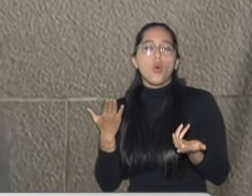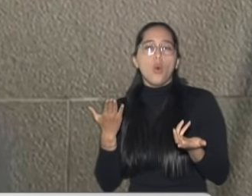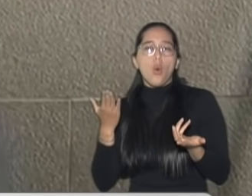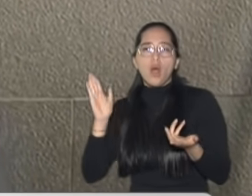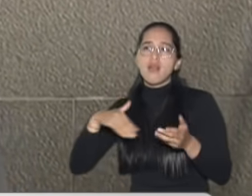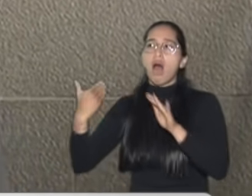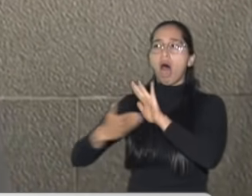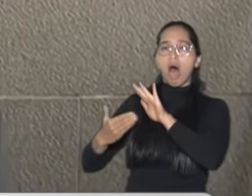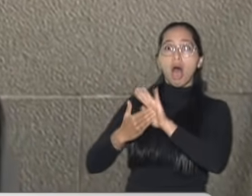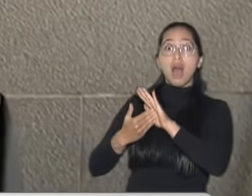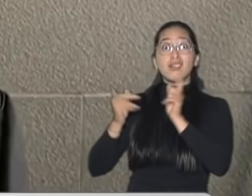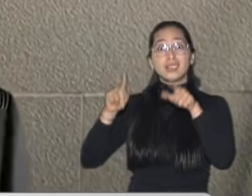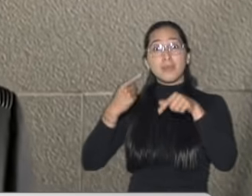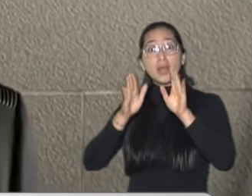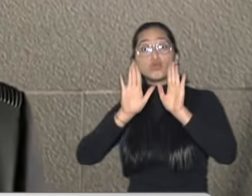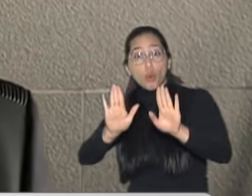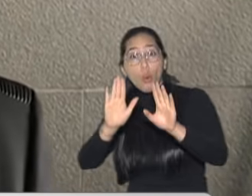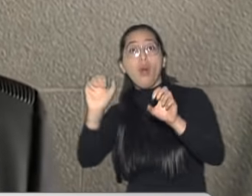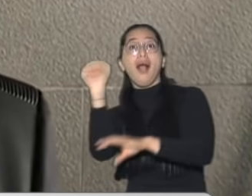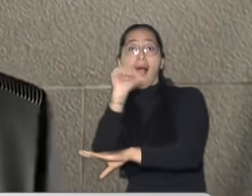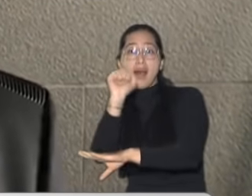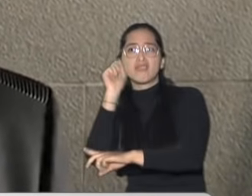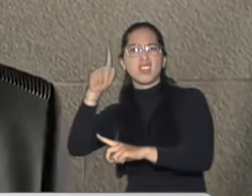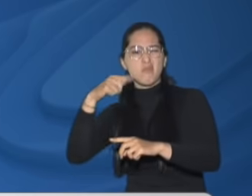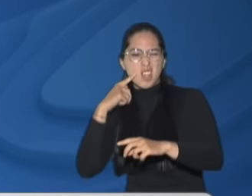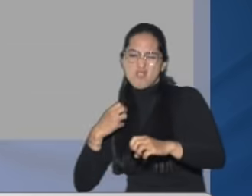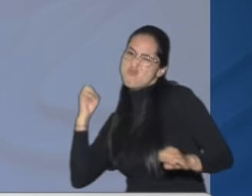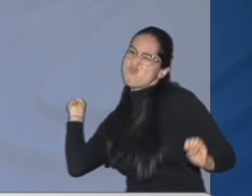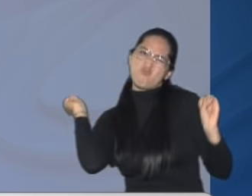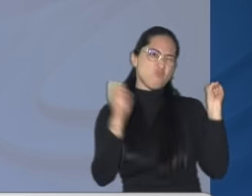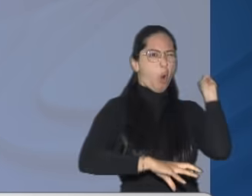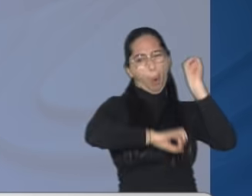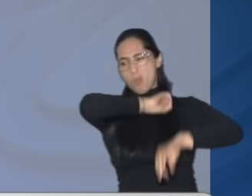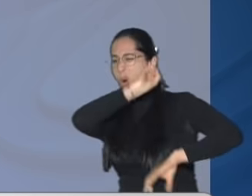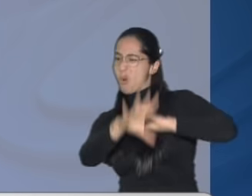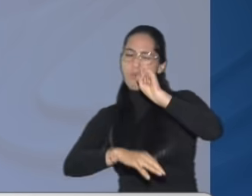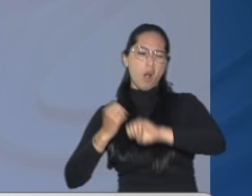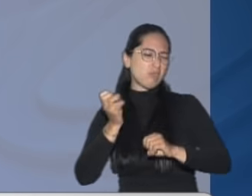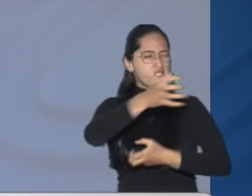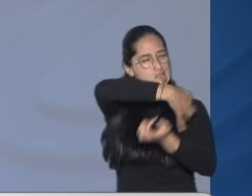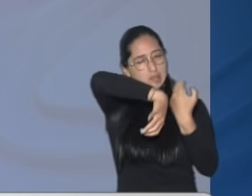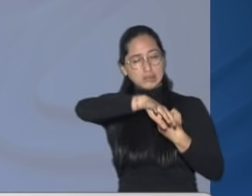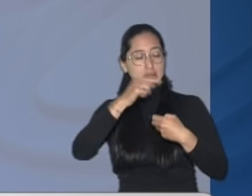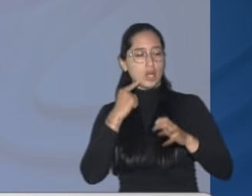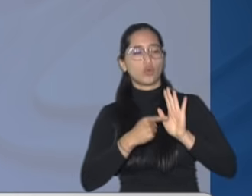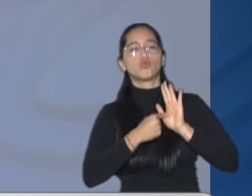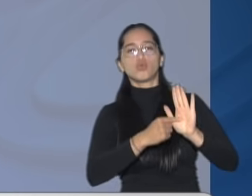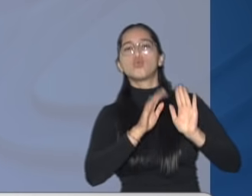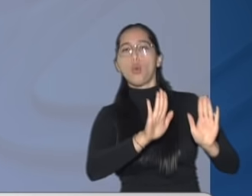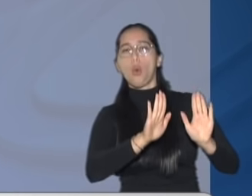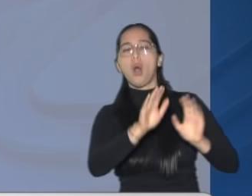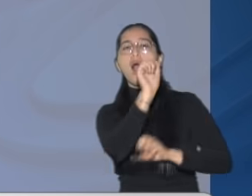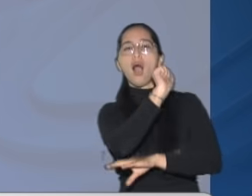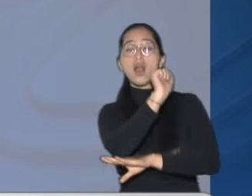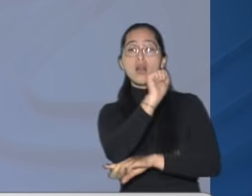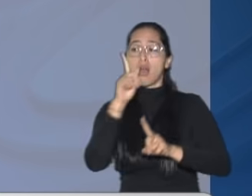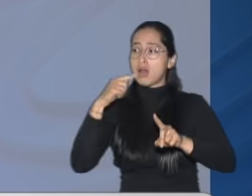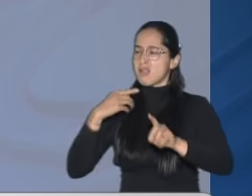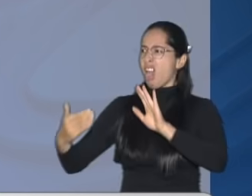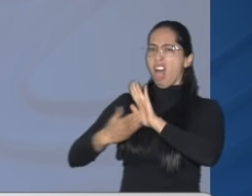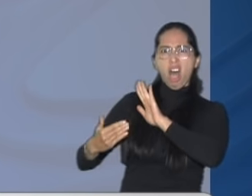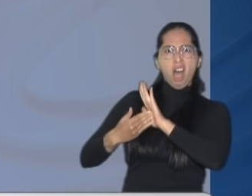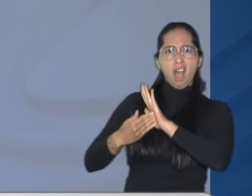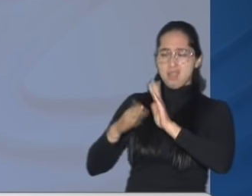fue violentado y desvalijado en su propia residencia. Ante estos hechos, ya cursa una demanda penal ante